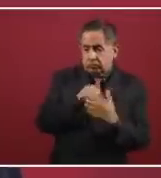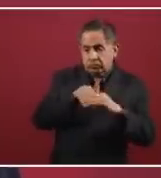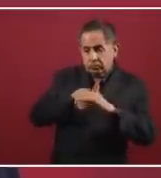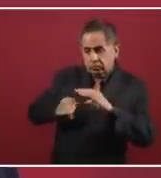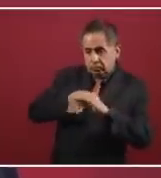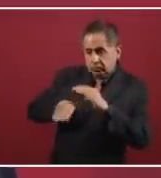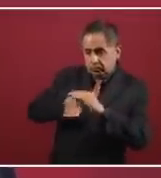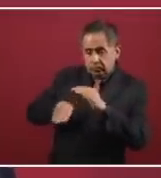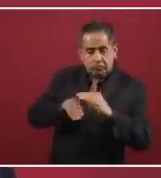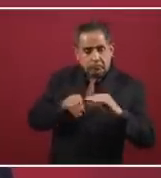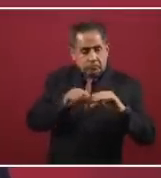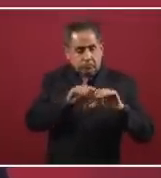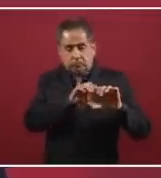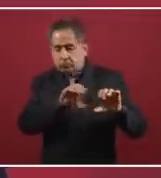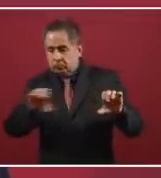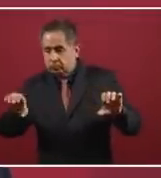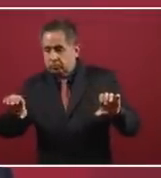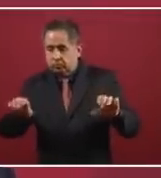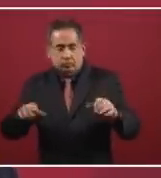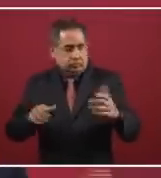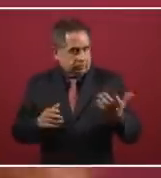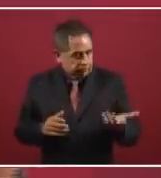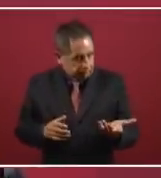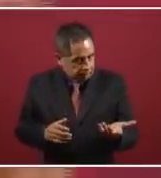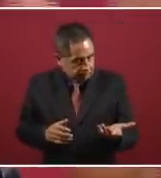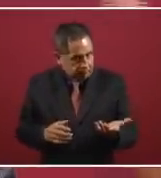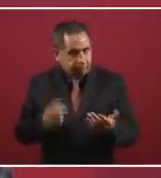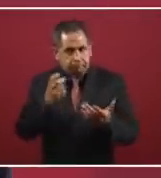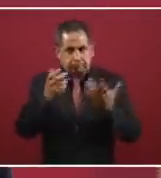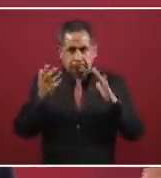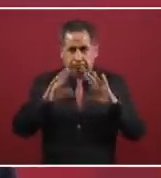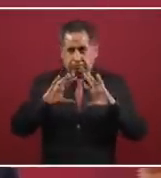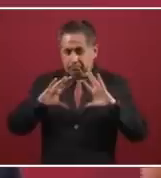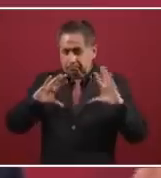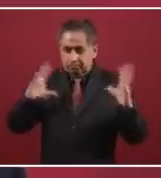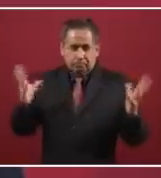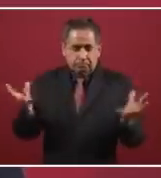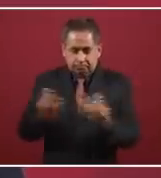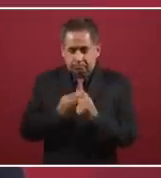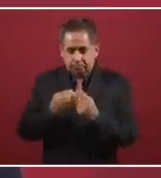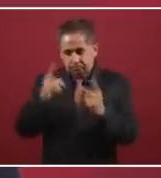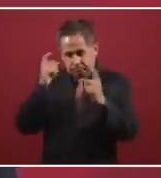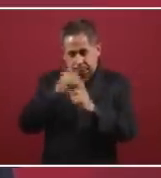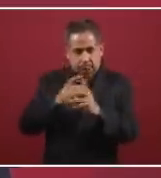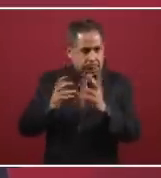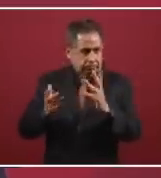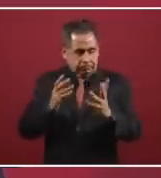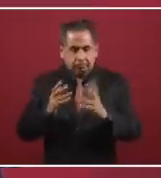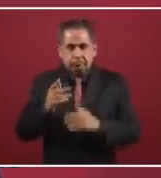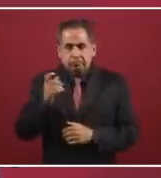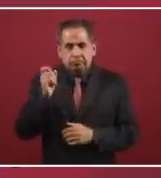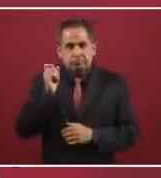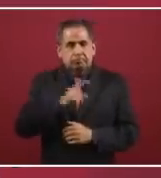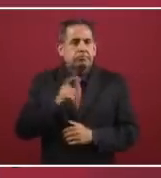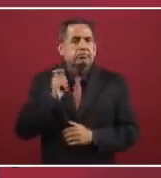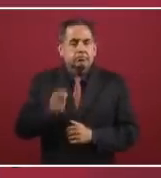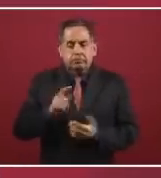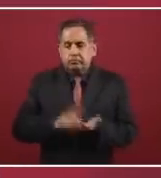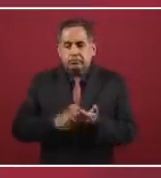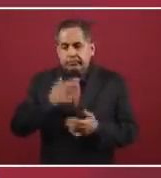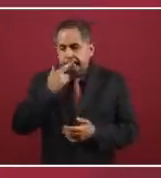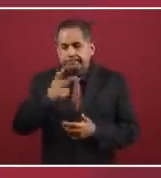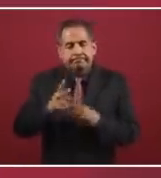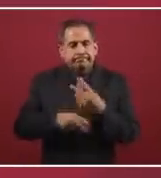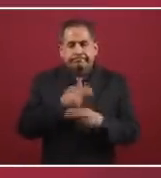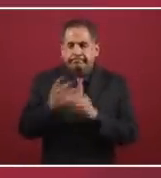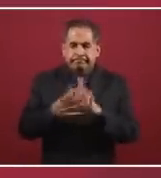estos ductos. Por eso la comparación a nivel de todos es compleja y por eso la mejor manera de